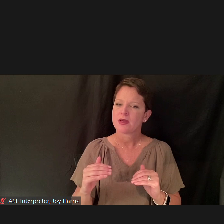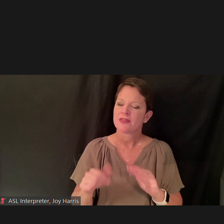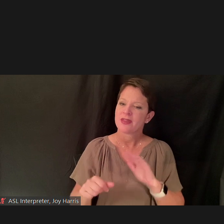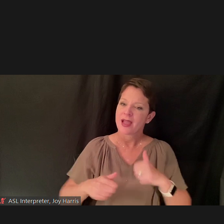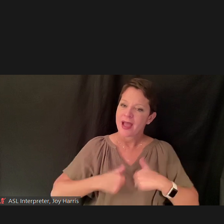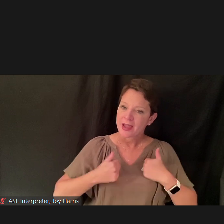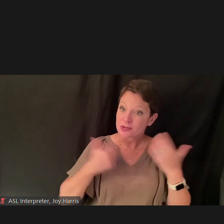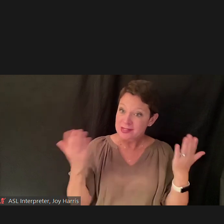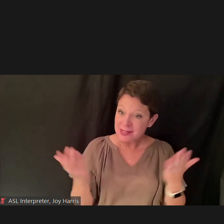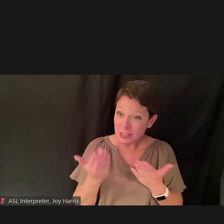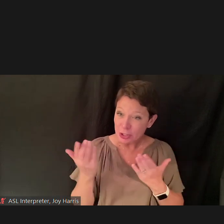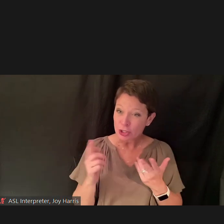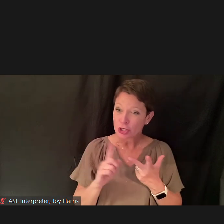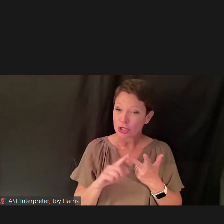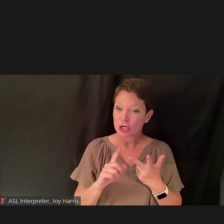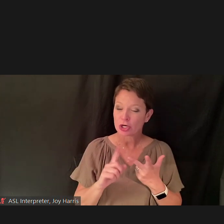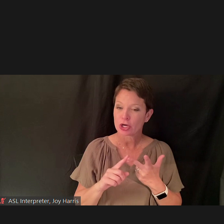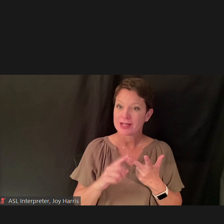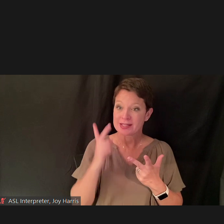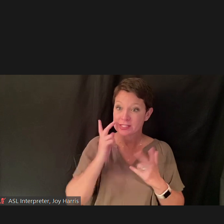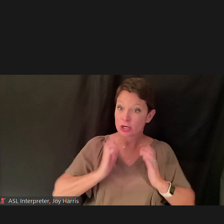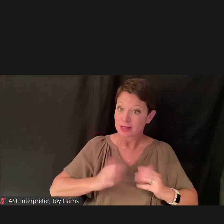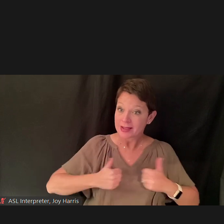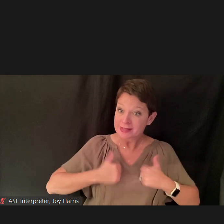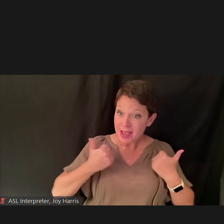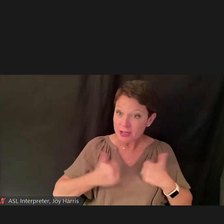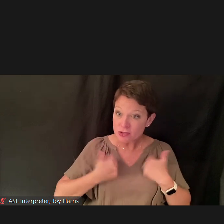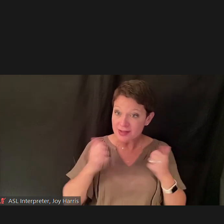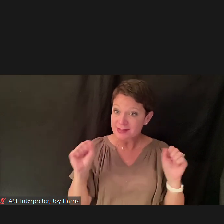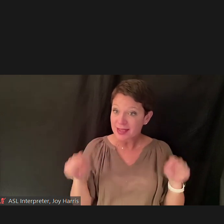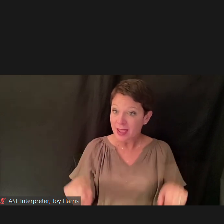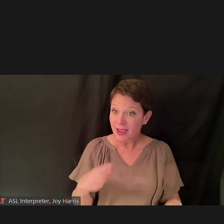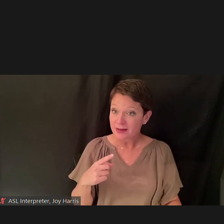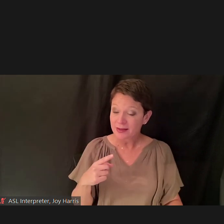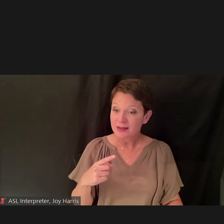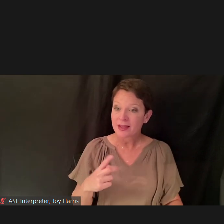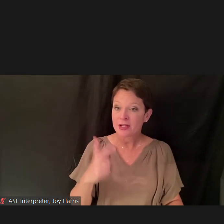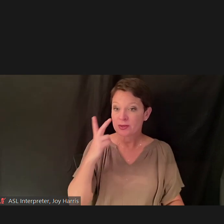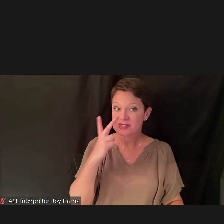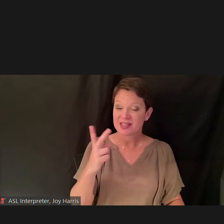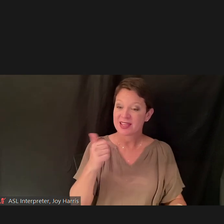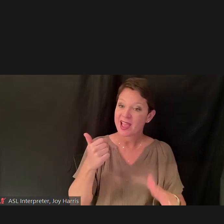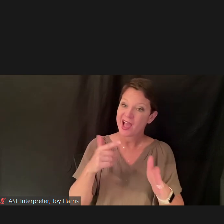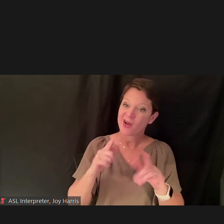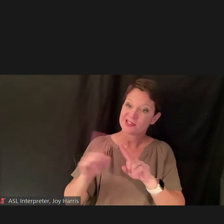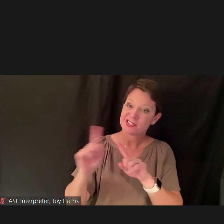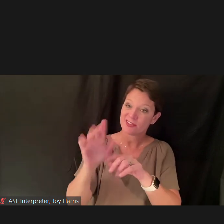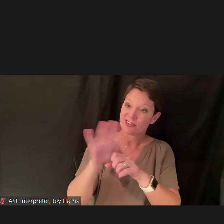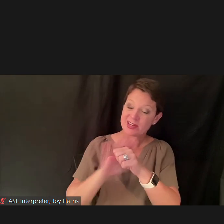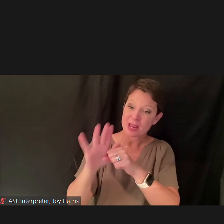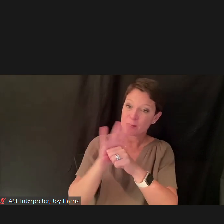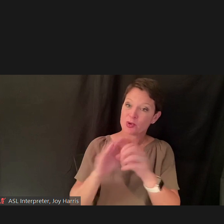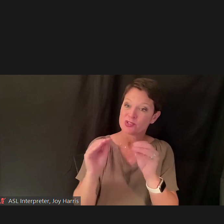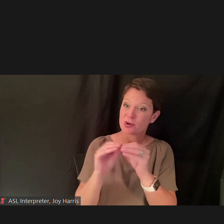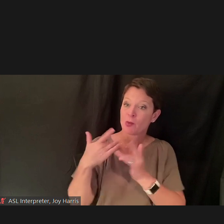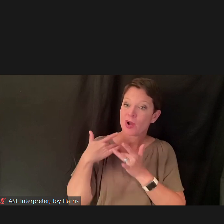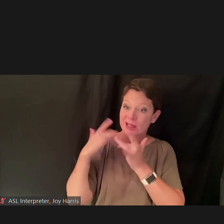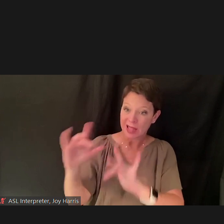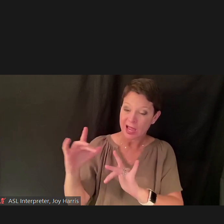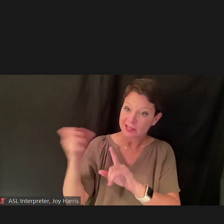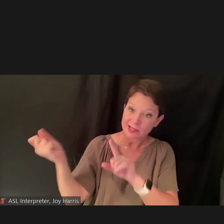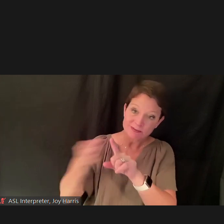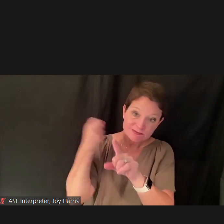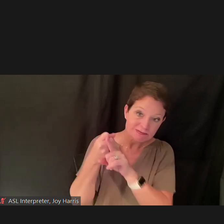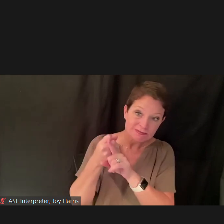Puede escribir aquí su dirección o la dirección de su cliente para ver cuáles son